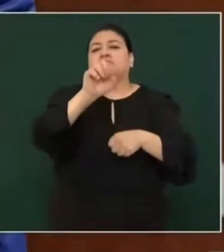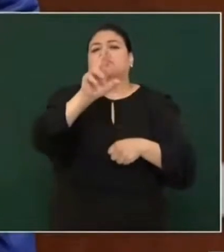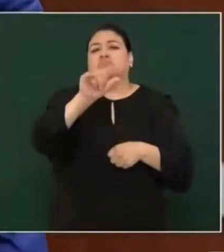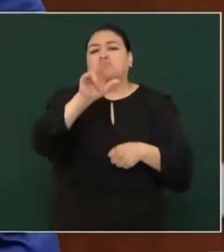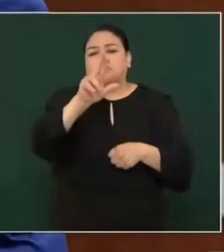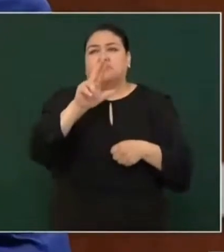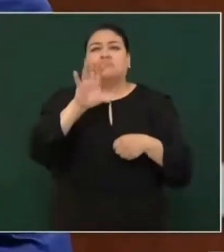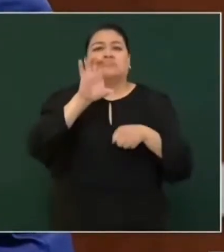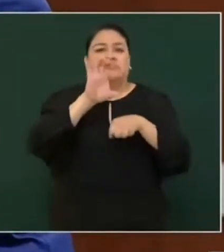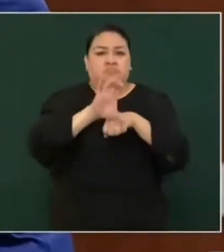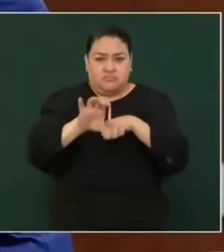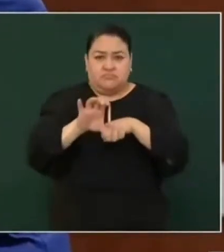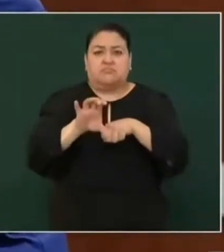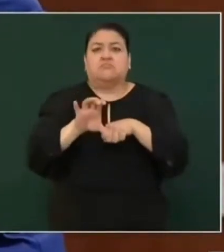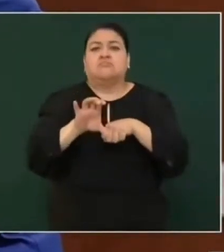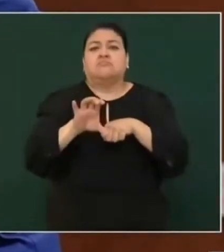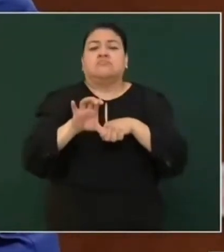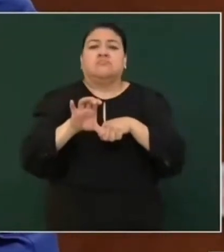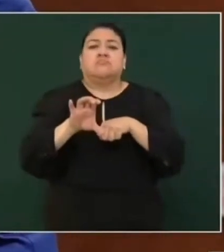en Colombia,